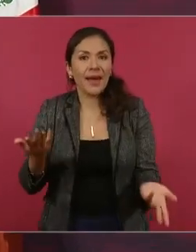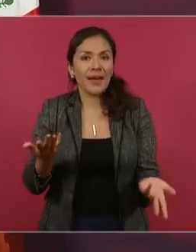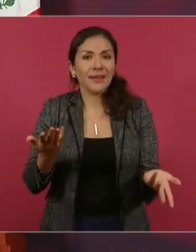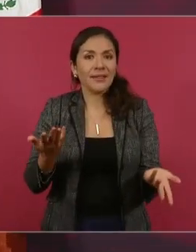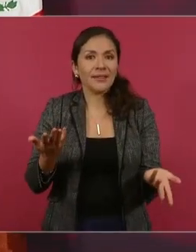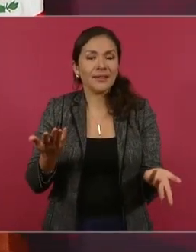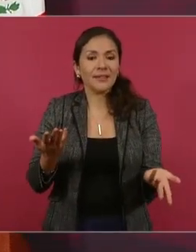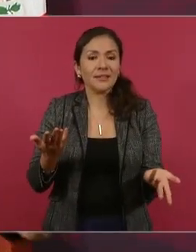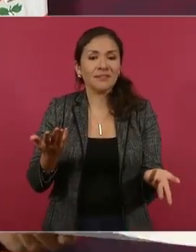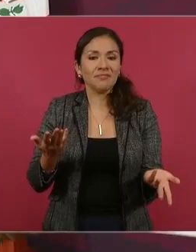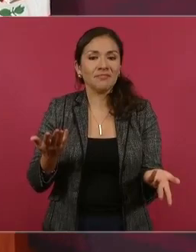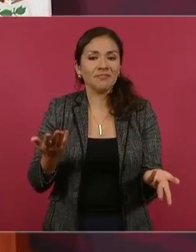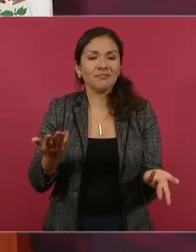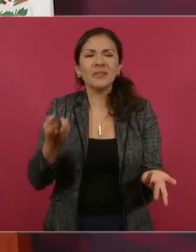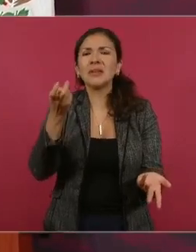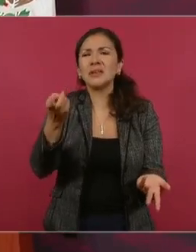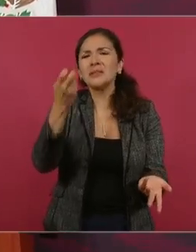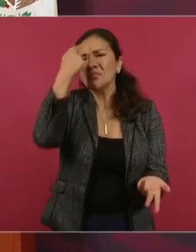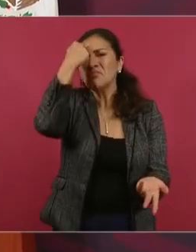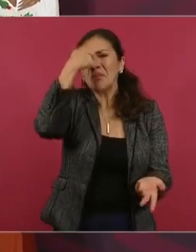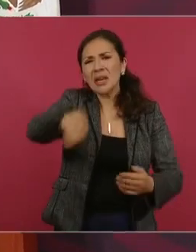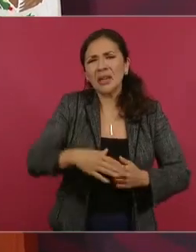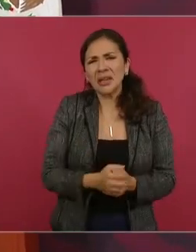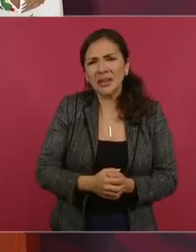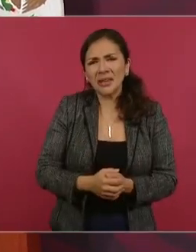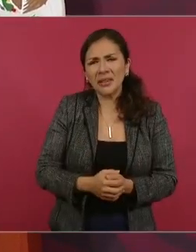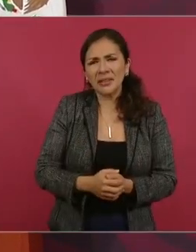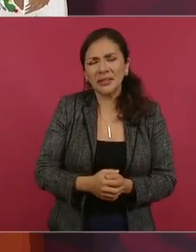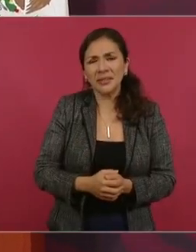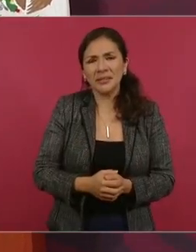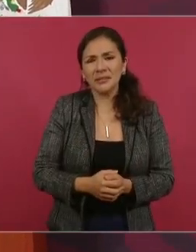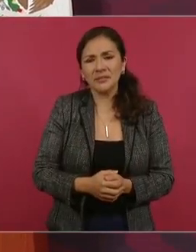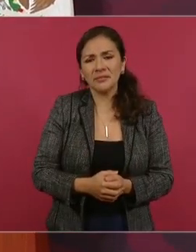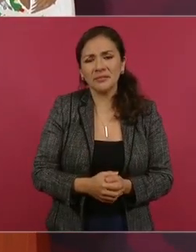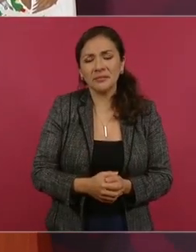¿para qué? Es decir, no fotos.